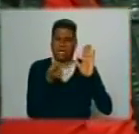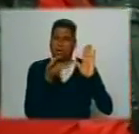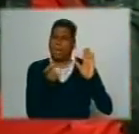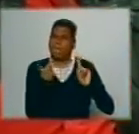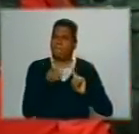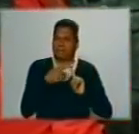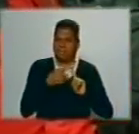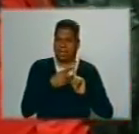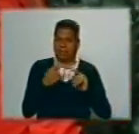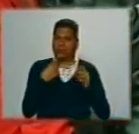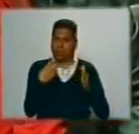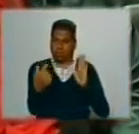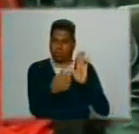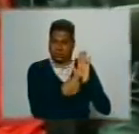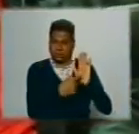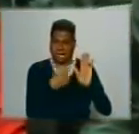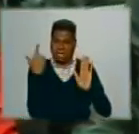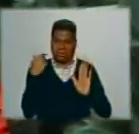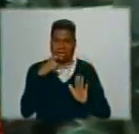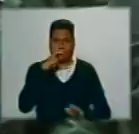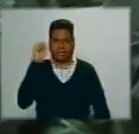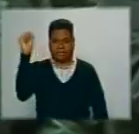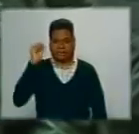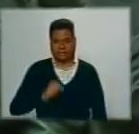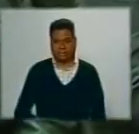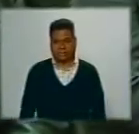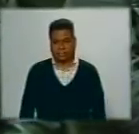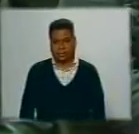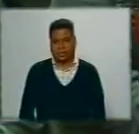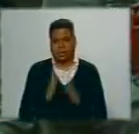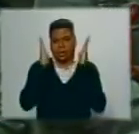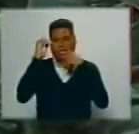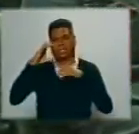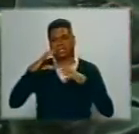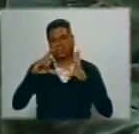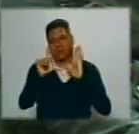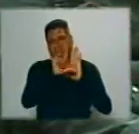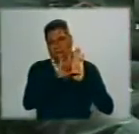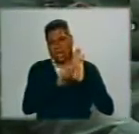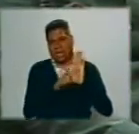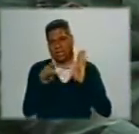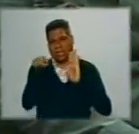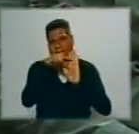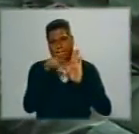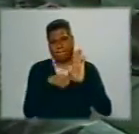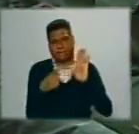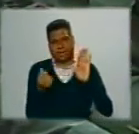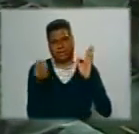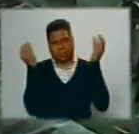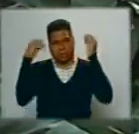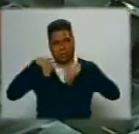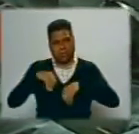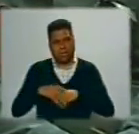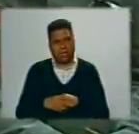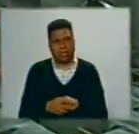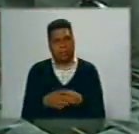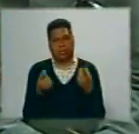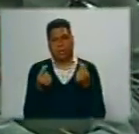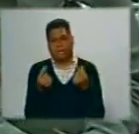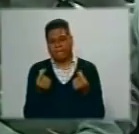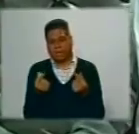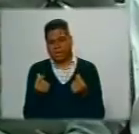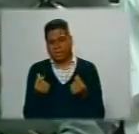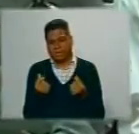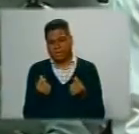Nacional, que son los que absorben o los que atienden la ley de precios acordados, o los productos con precios preferenciales, que son